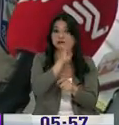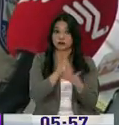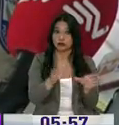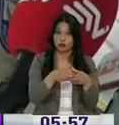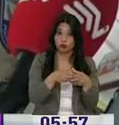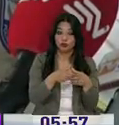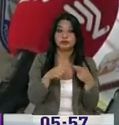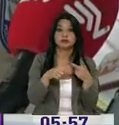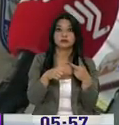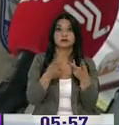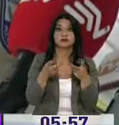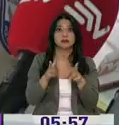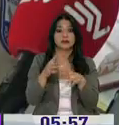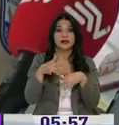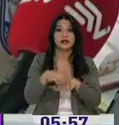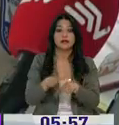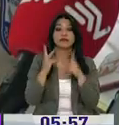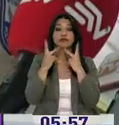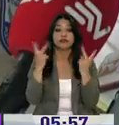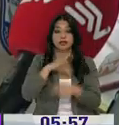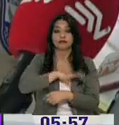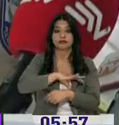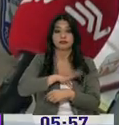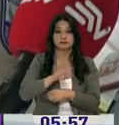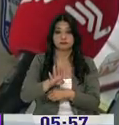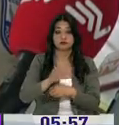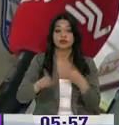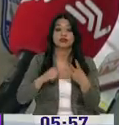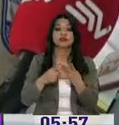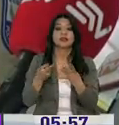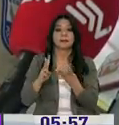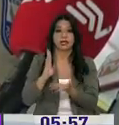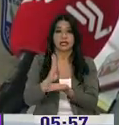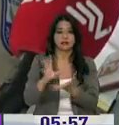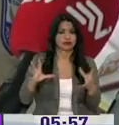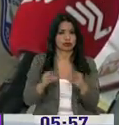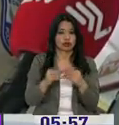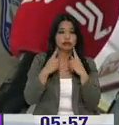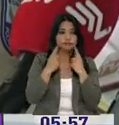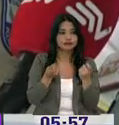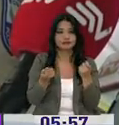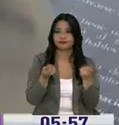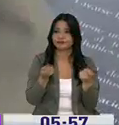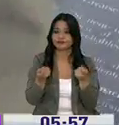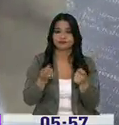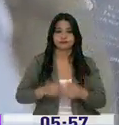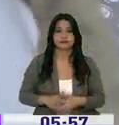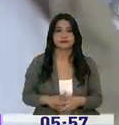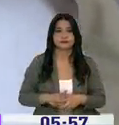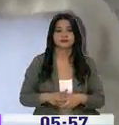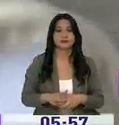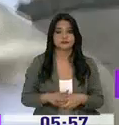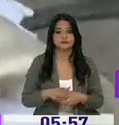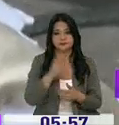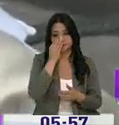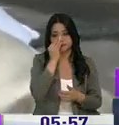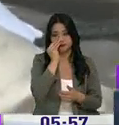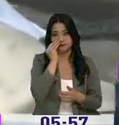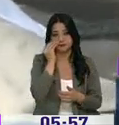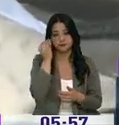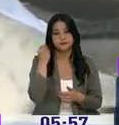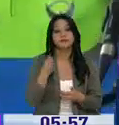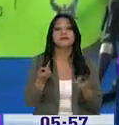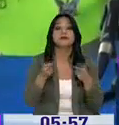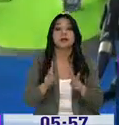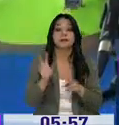la Red Pública de Salud del municipio y también del IES, ya haciendo el control sanitario allí. La medida también se tomó a nivel